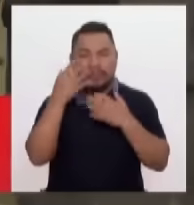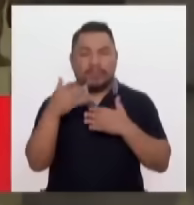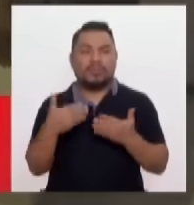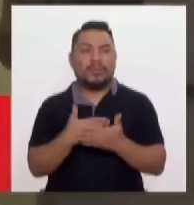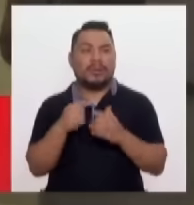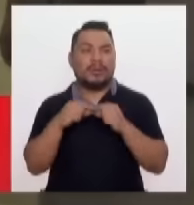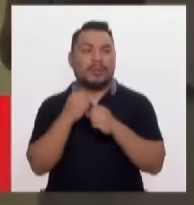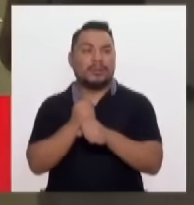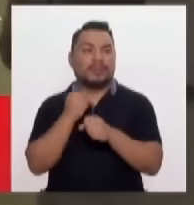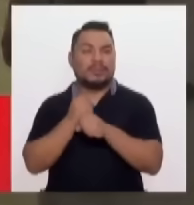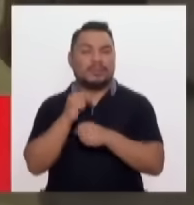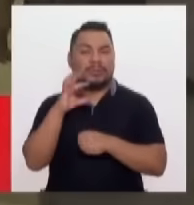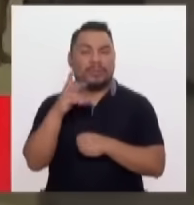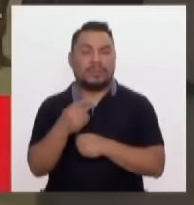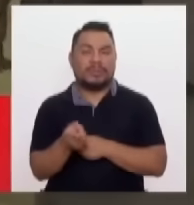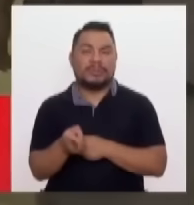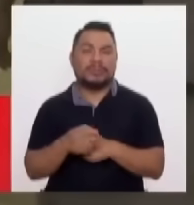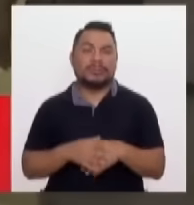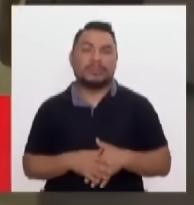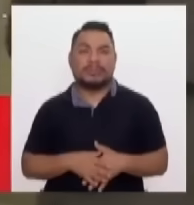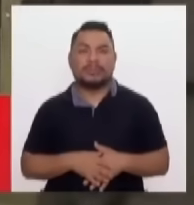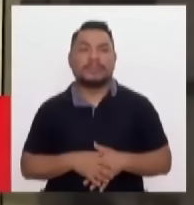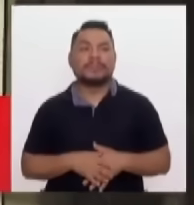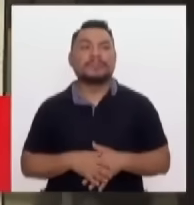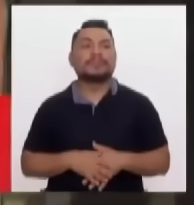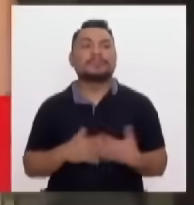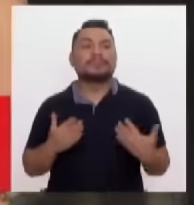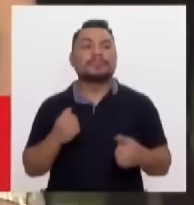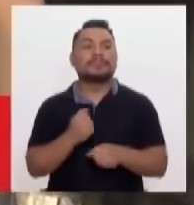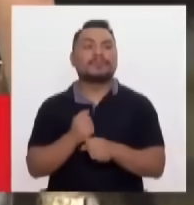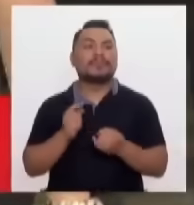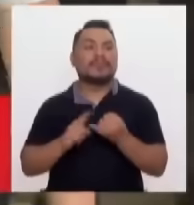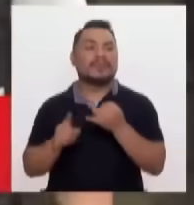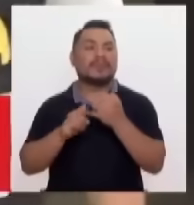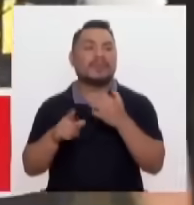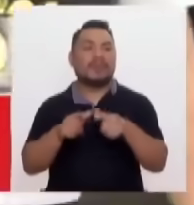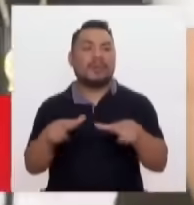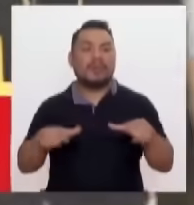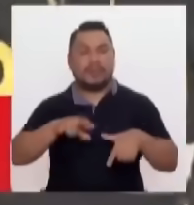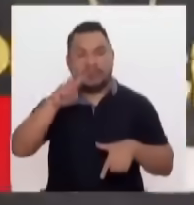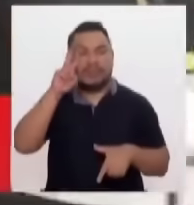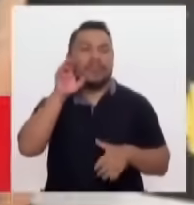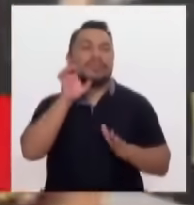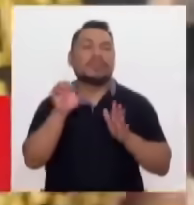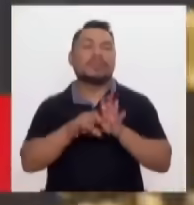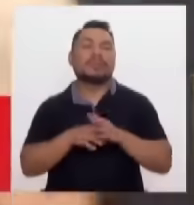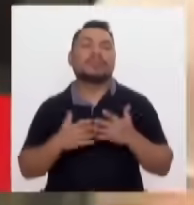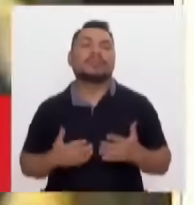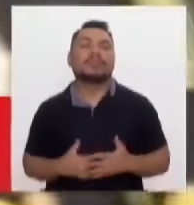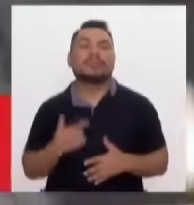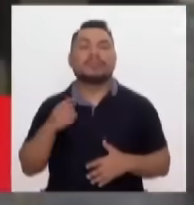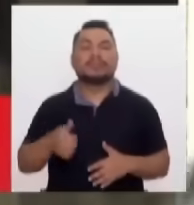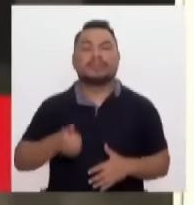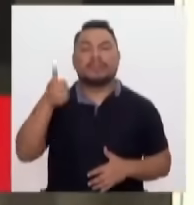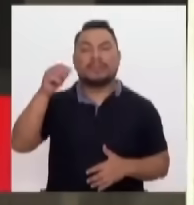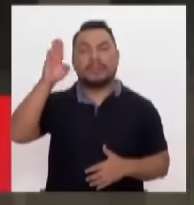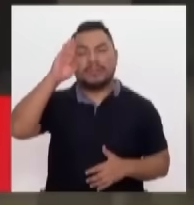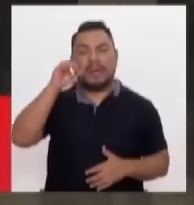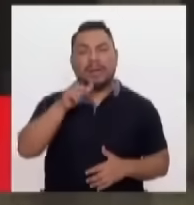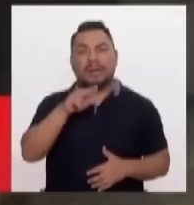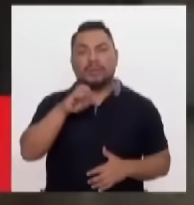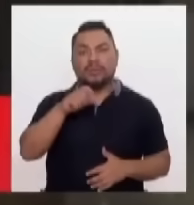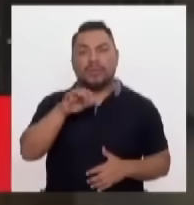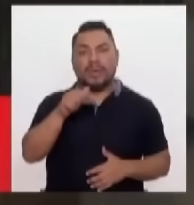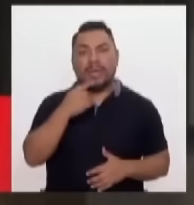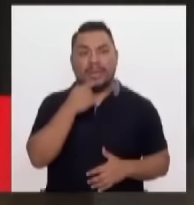estos delincuentes que operan en diferentes puntos del país. Por ejemplo, el general Arreola ha